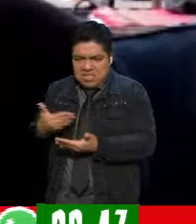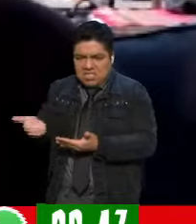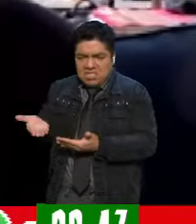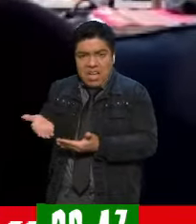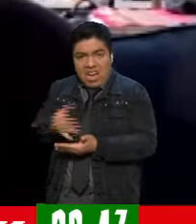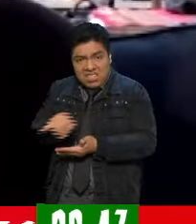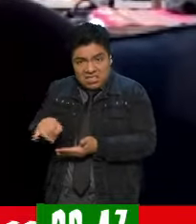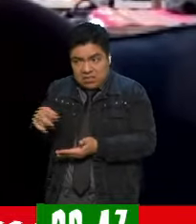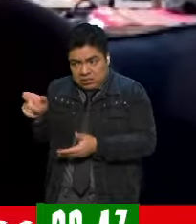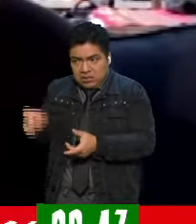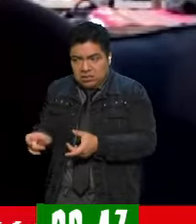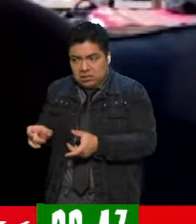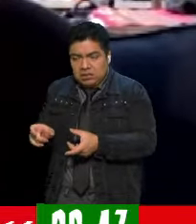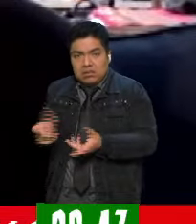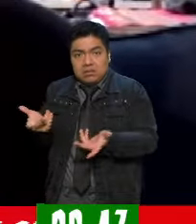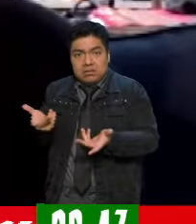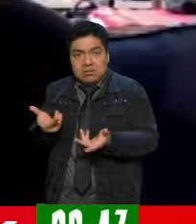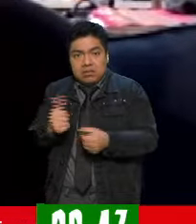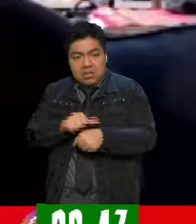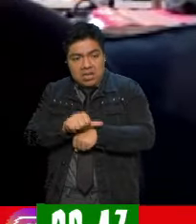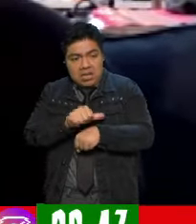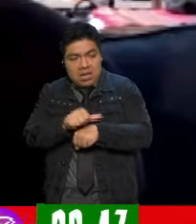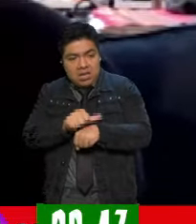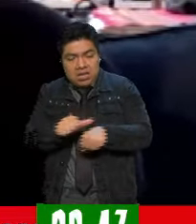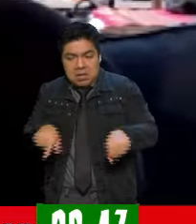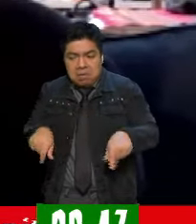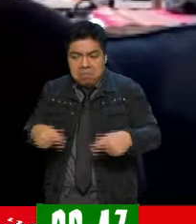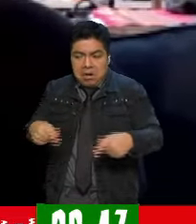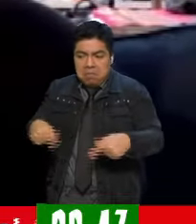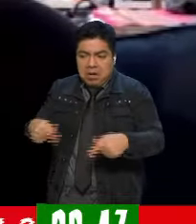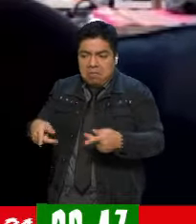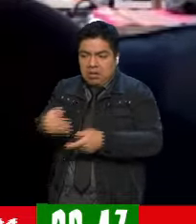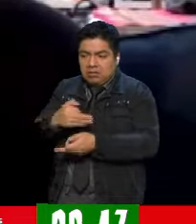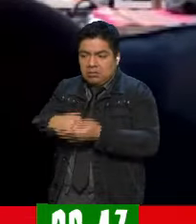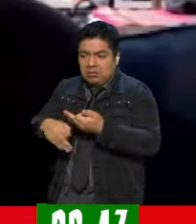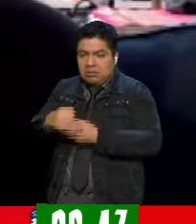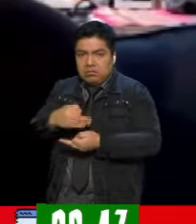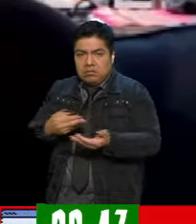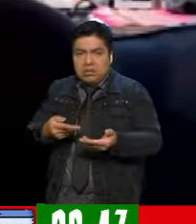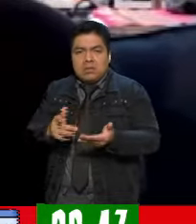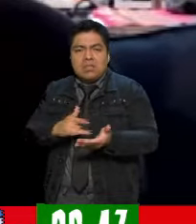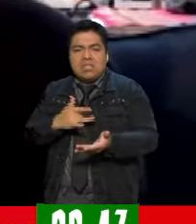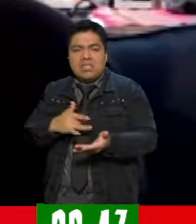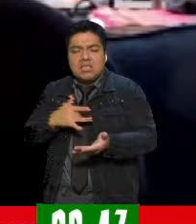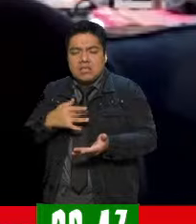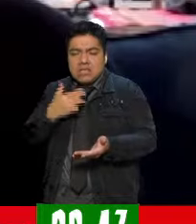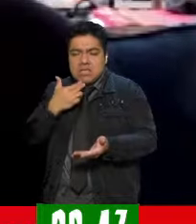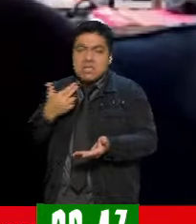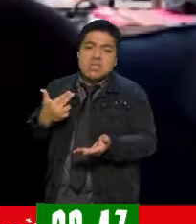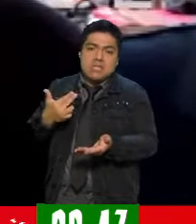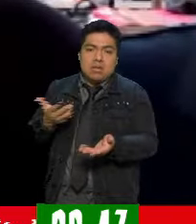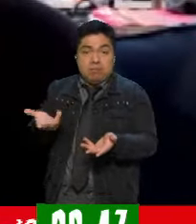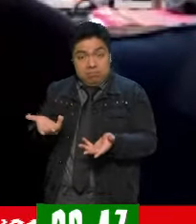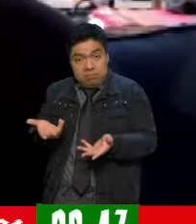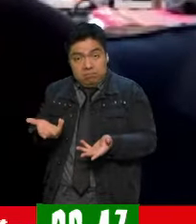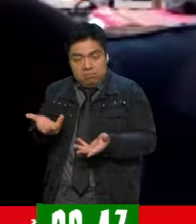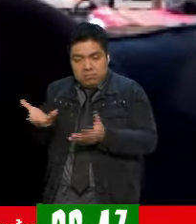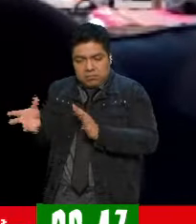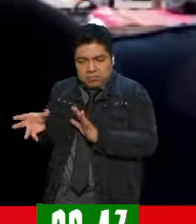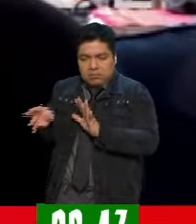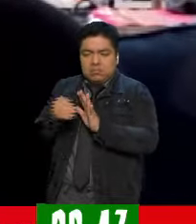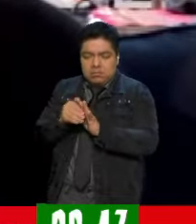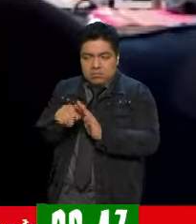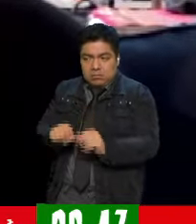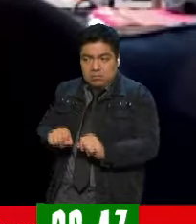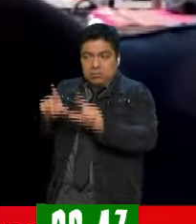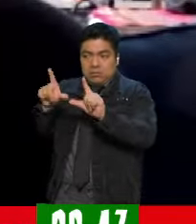a un presidente que entrega a las corporaciones el futuro de todos los argentinos, como matarse a sí mismo. Se tomó como un reflejo ese póster,